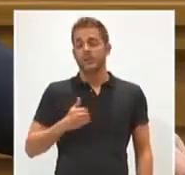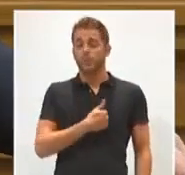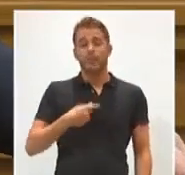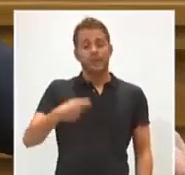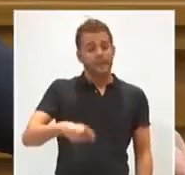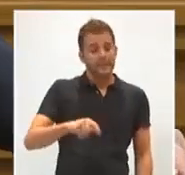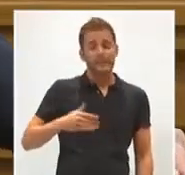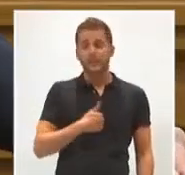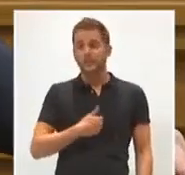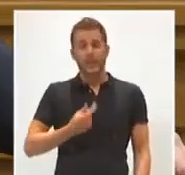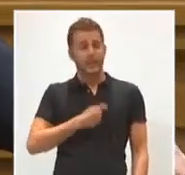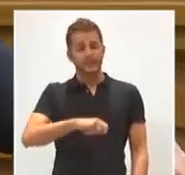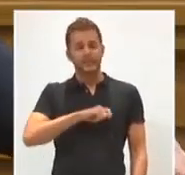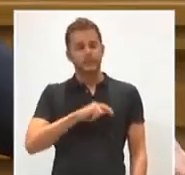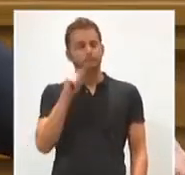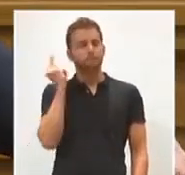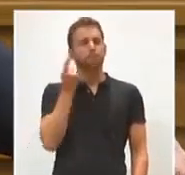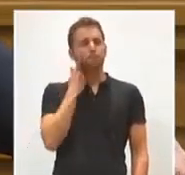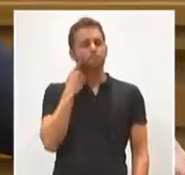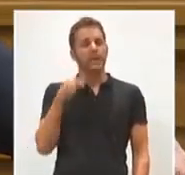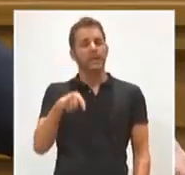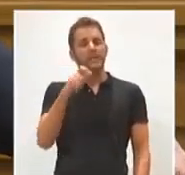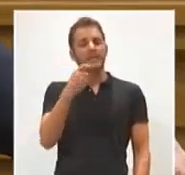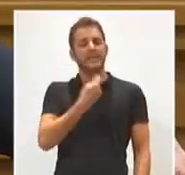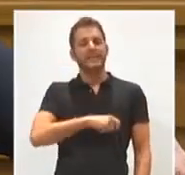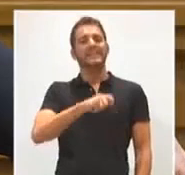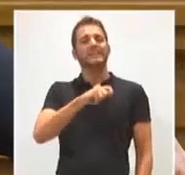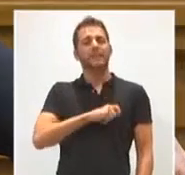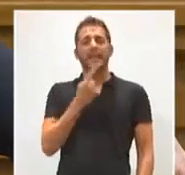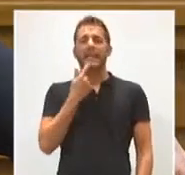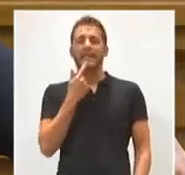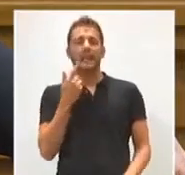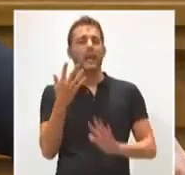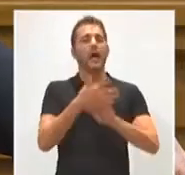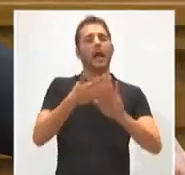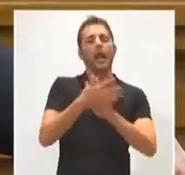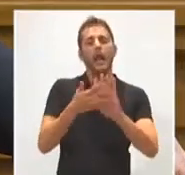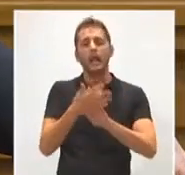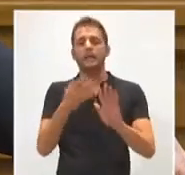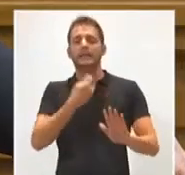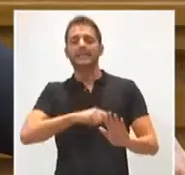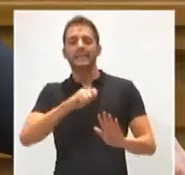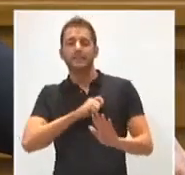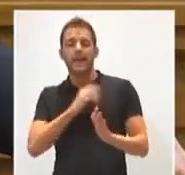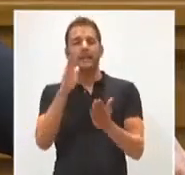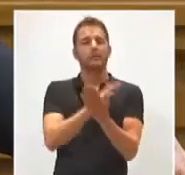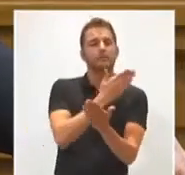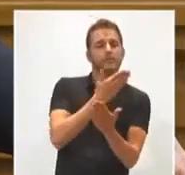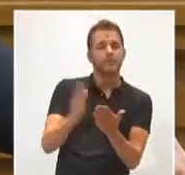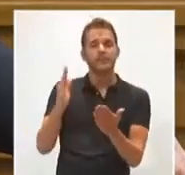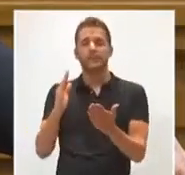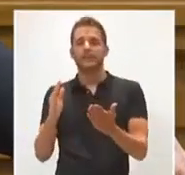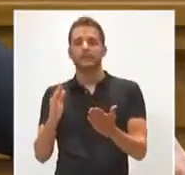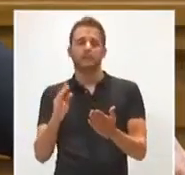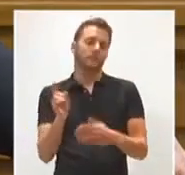veo que en españa hay muchísima gente que le gusta el discurso de las dos españas de la mitad contra la otra mitad primero el